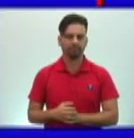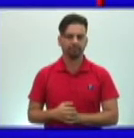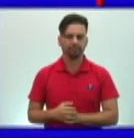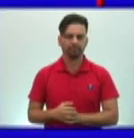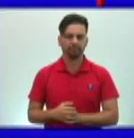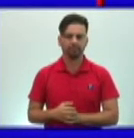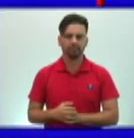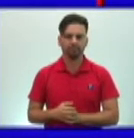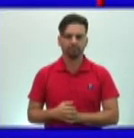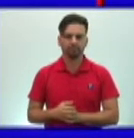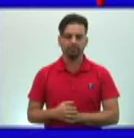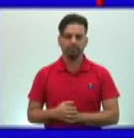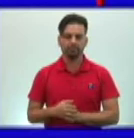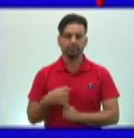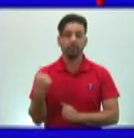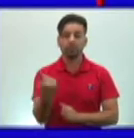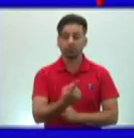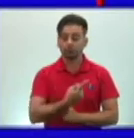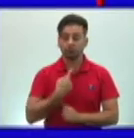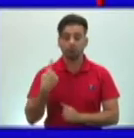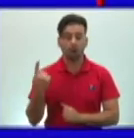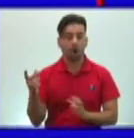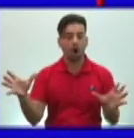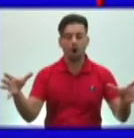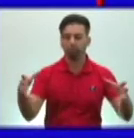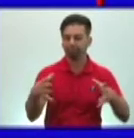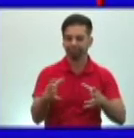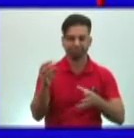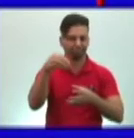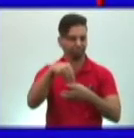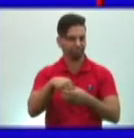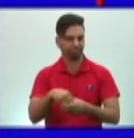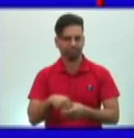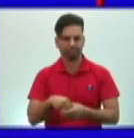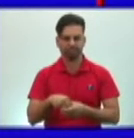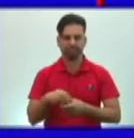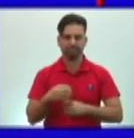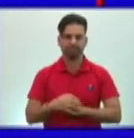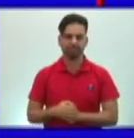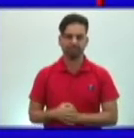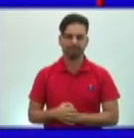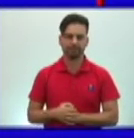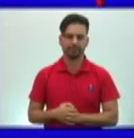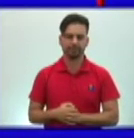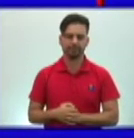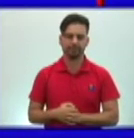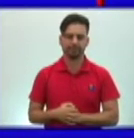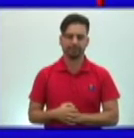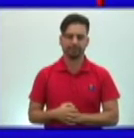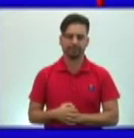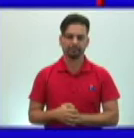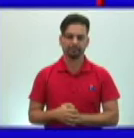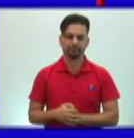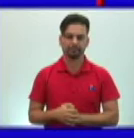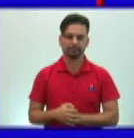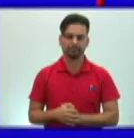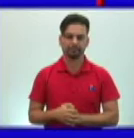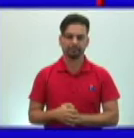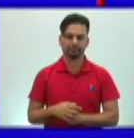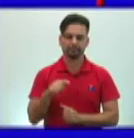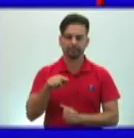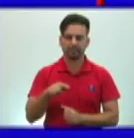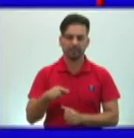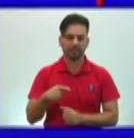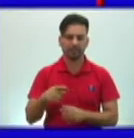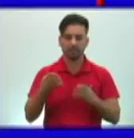la inclusión de todos los excluidos, de todos los desclasados, de todos los desfavorecidos, de romper las